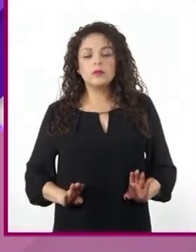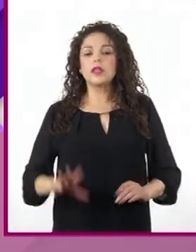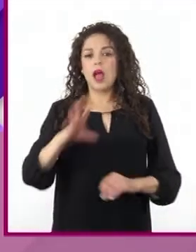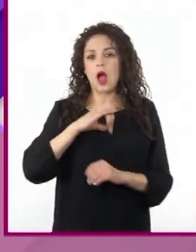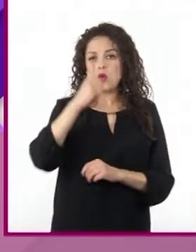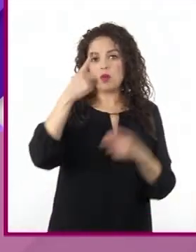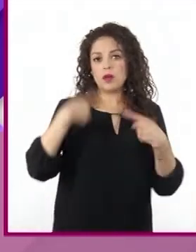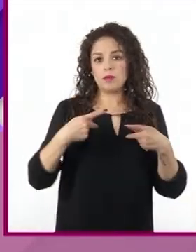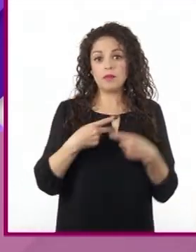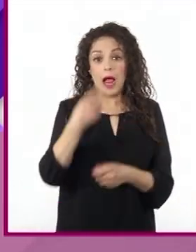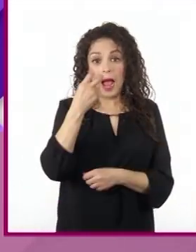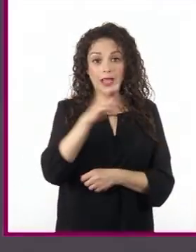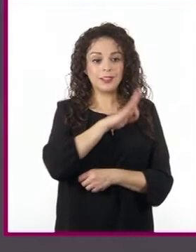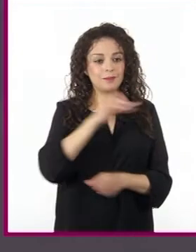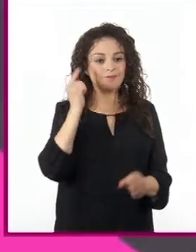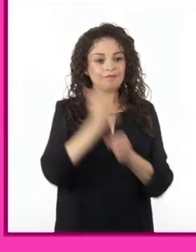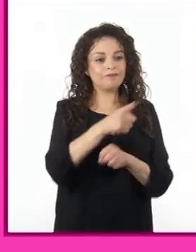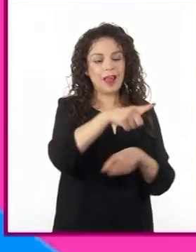a todas las demás.